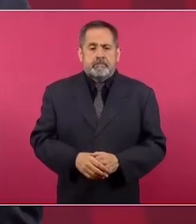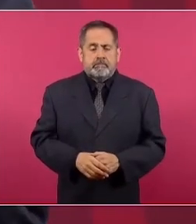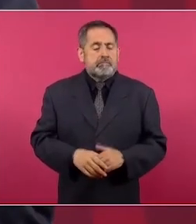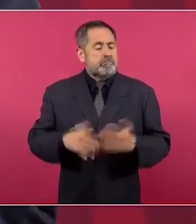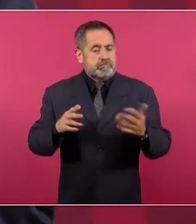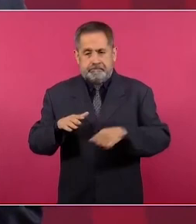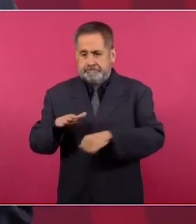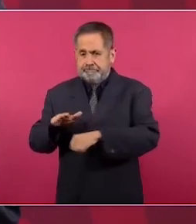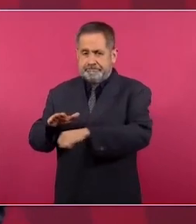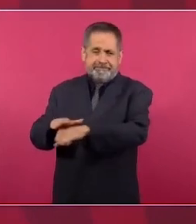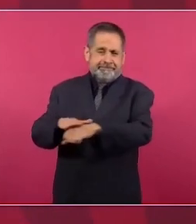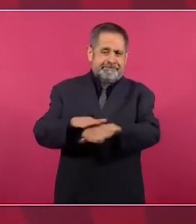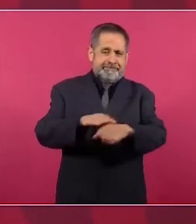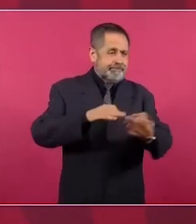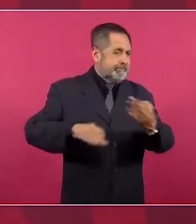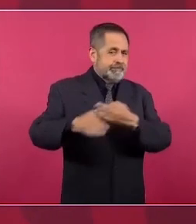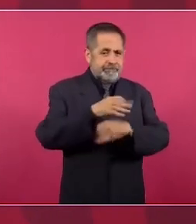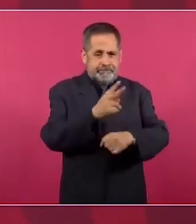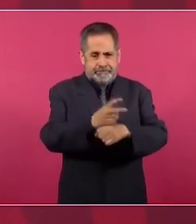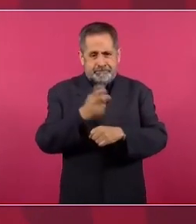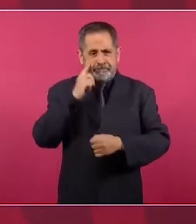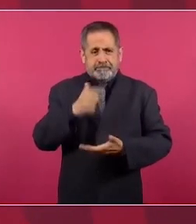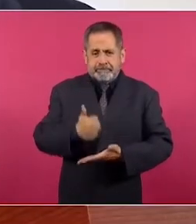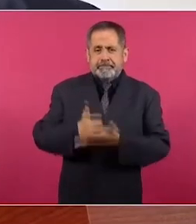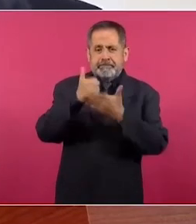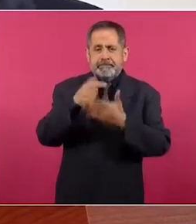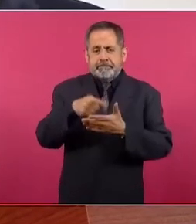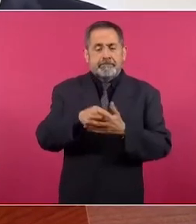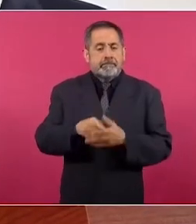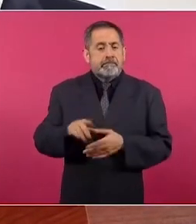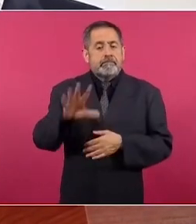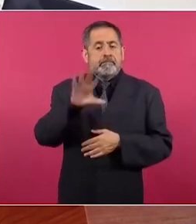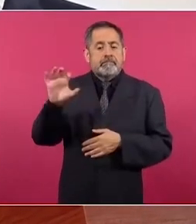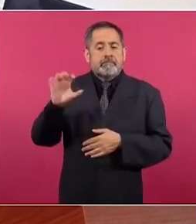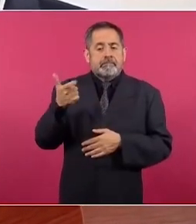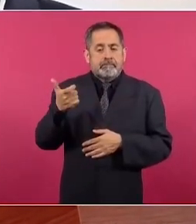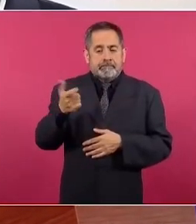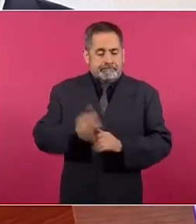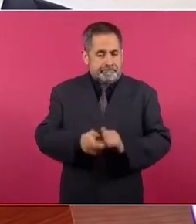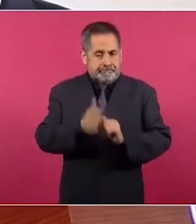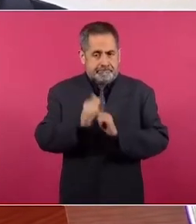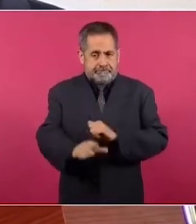Invito a todos a que ayuden. Son 500 pesos